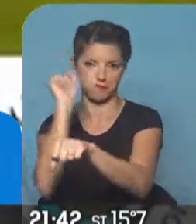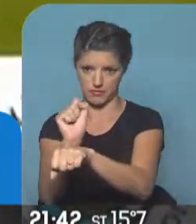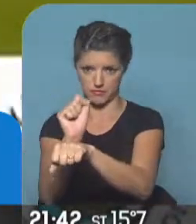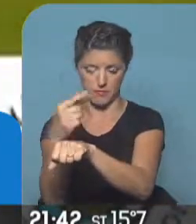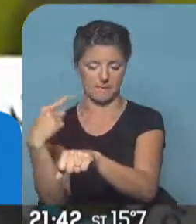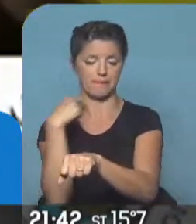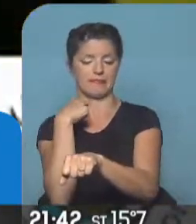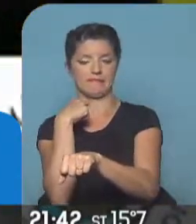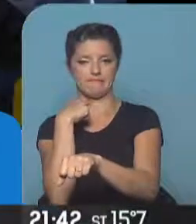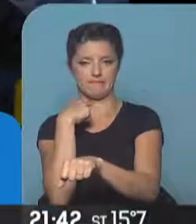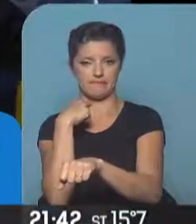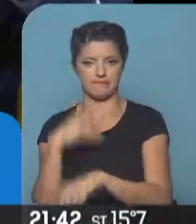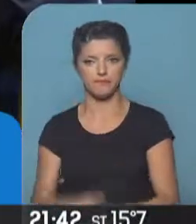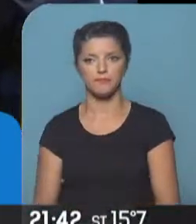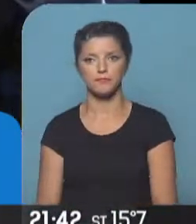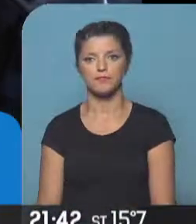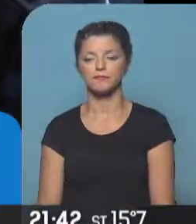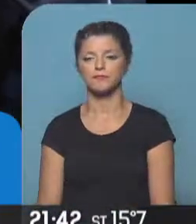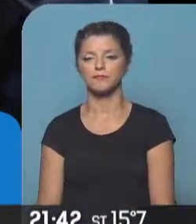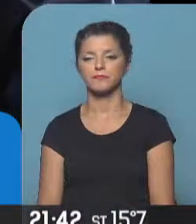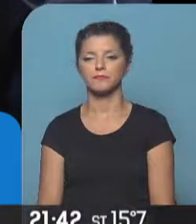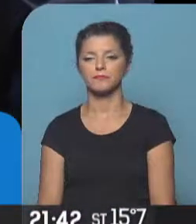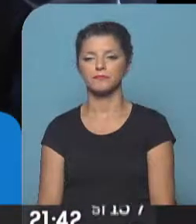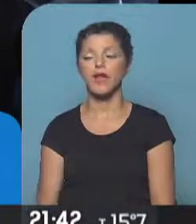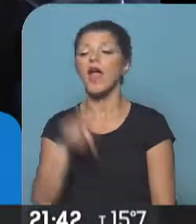acusado lo está por presunto